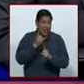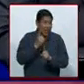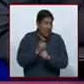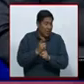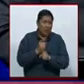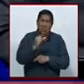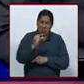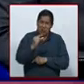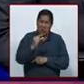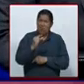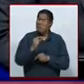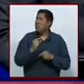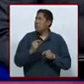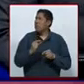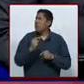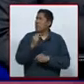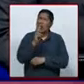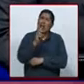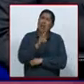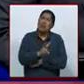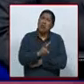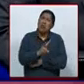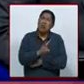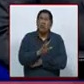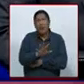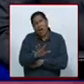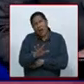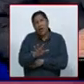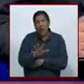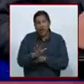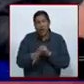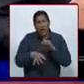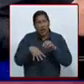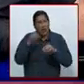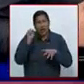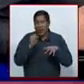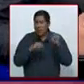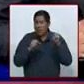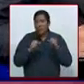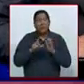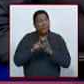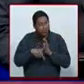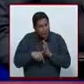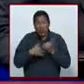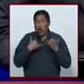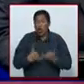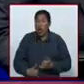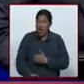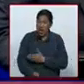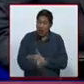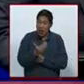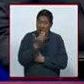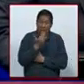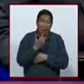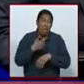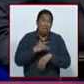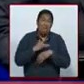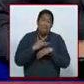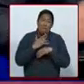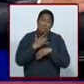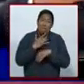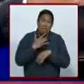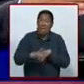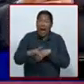Un poquito, ¿no? A partir de las 2 de la tarde, como que ya la gente empezó a salir. Después de los actos protocolares. Exacto, porque esta mañana era desierta. Pero